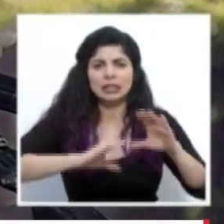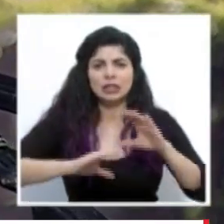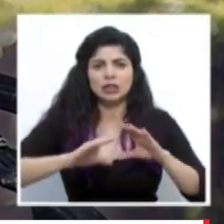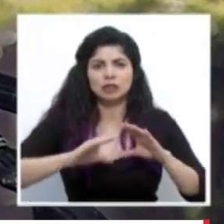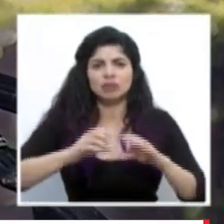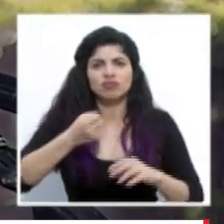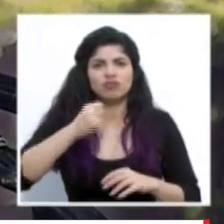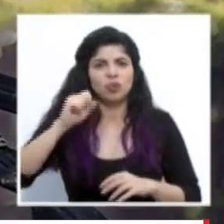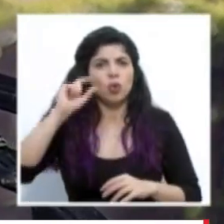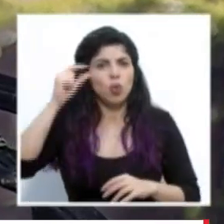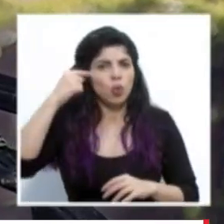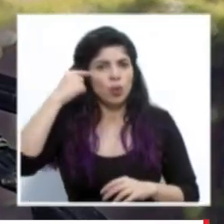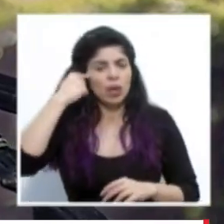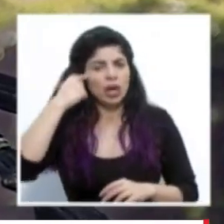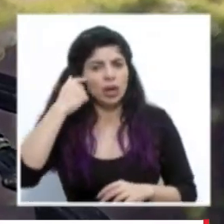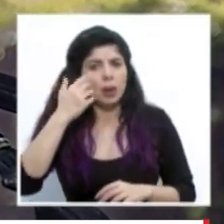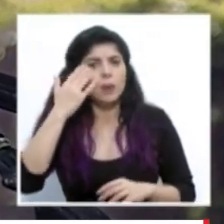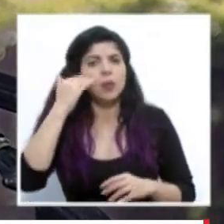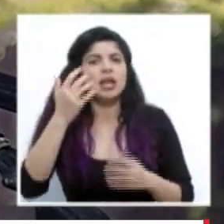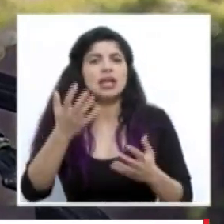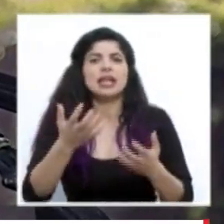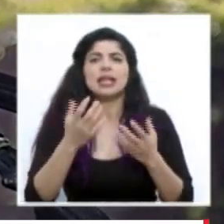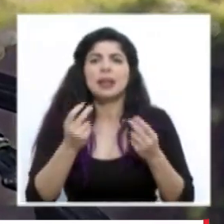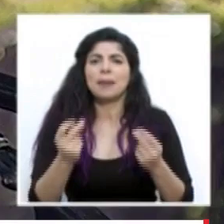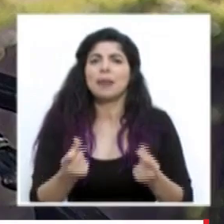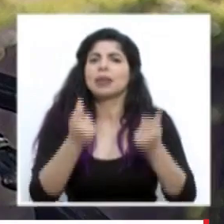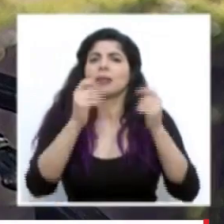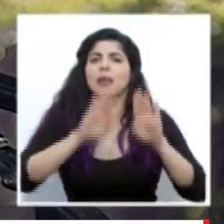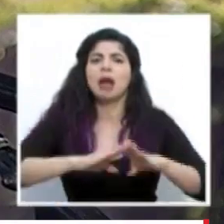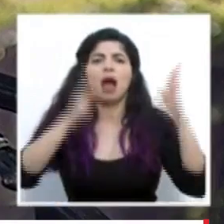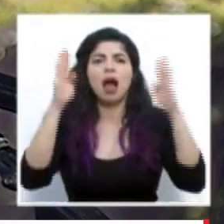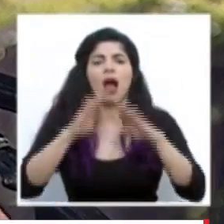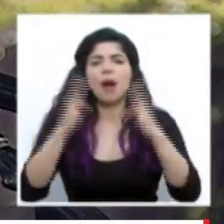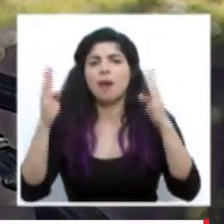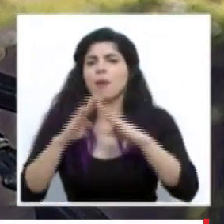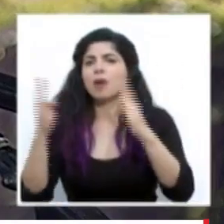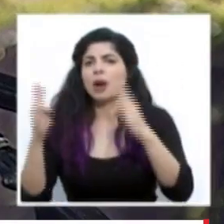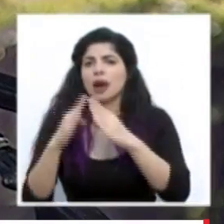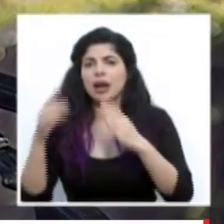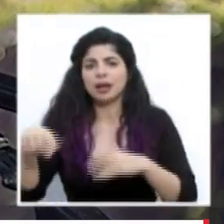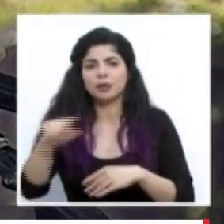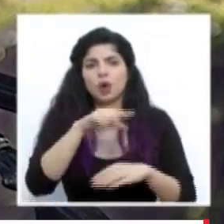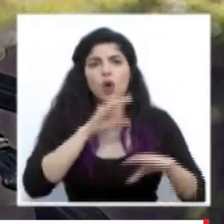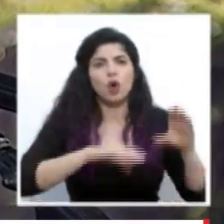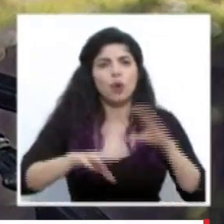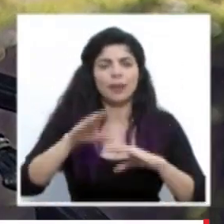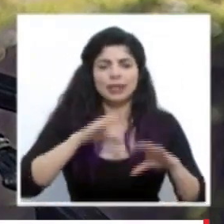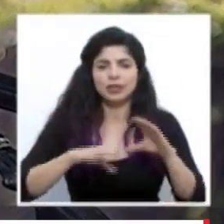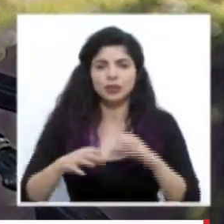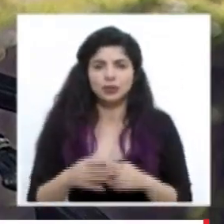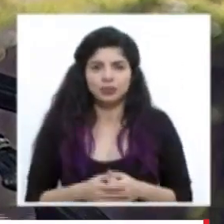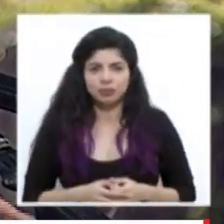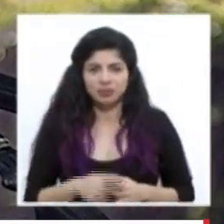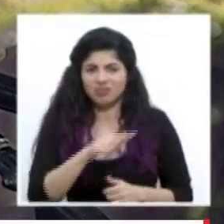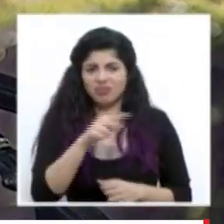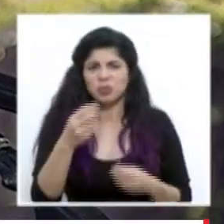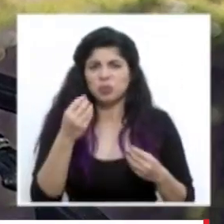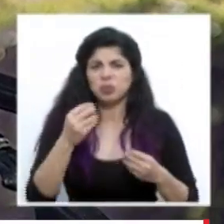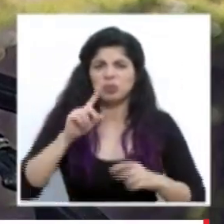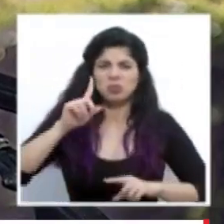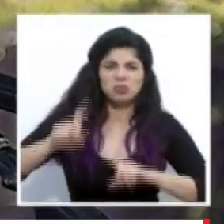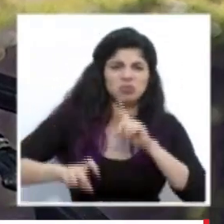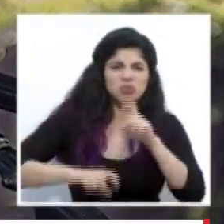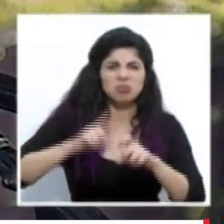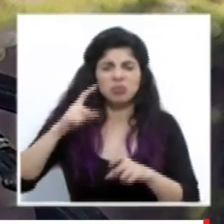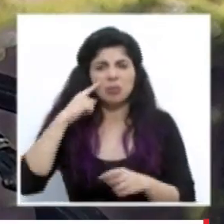al gobierno para que se dé una inmediata reapertura de ese sector. Fuertes cuestionamientos